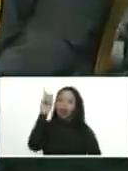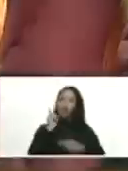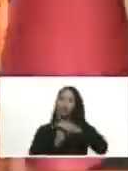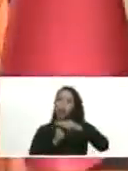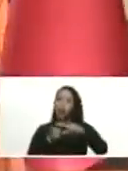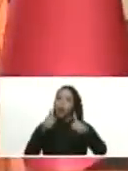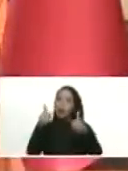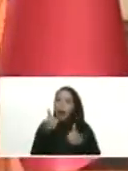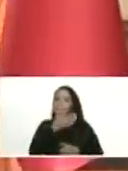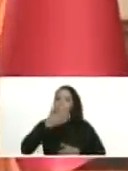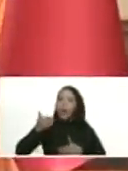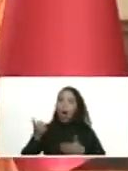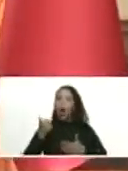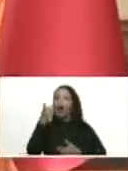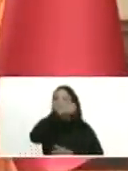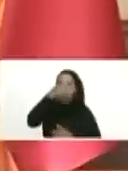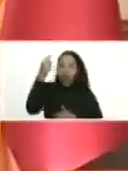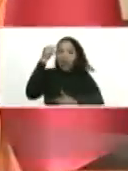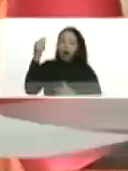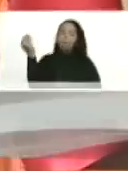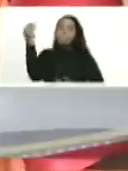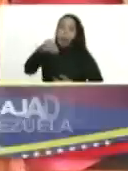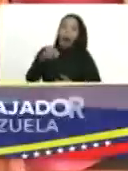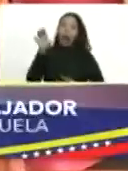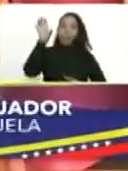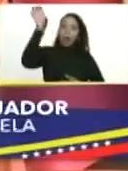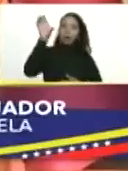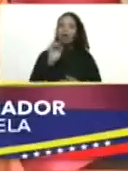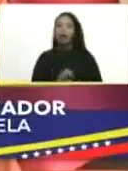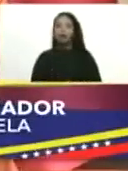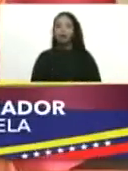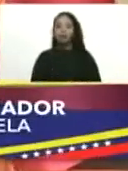de mejorar cada vez más nuestra patria.